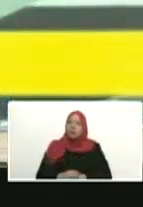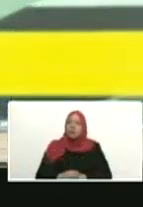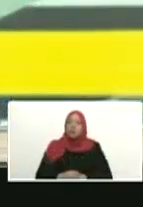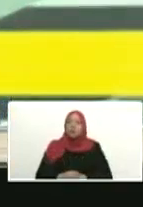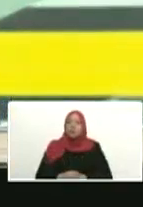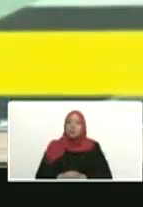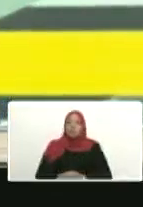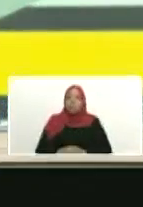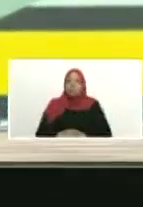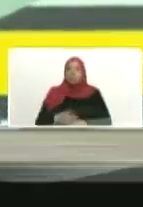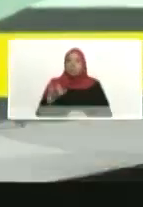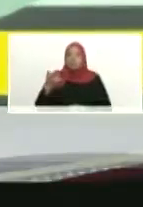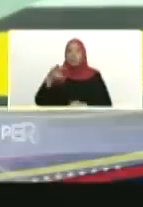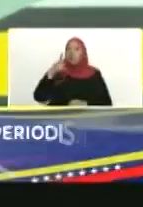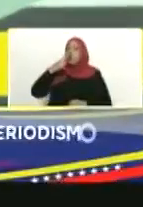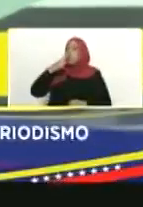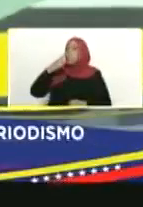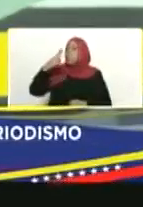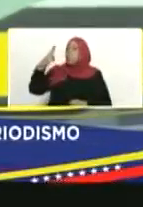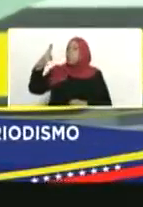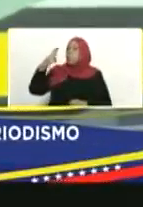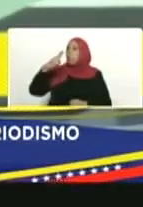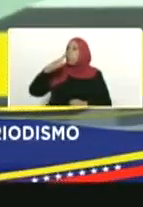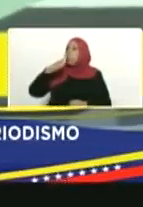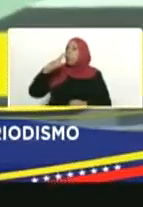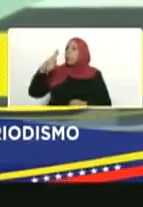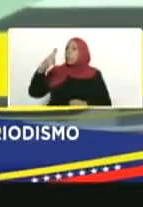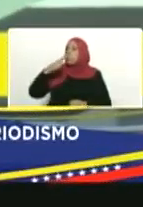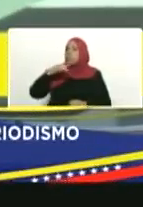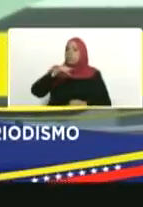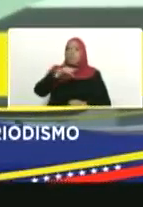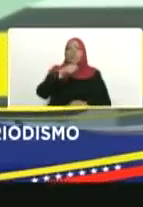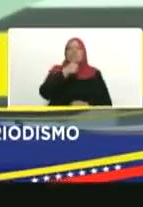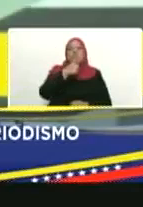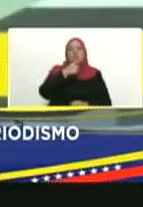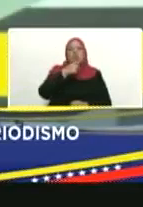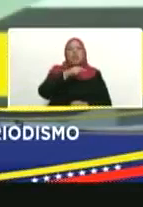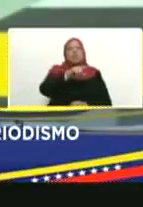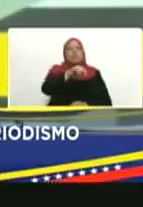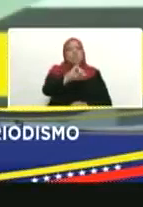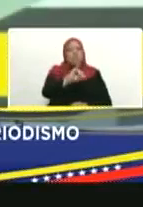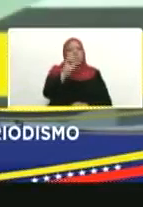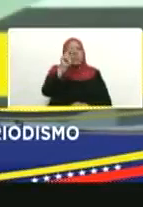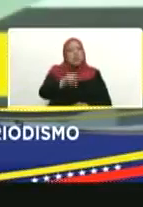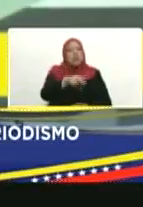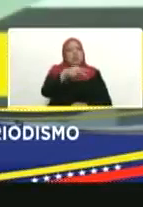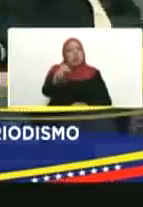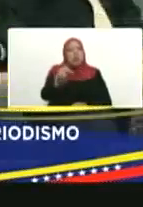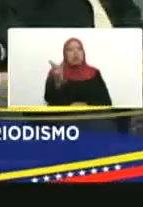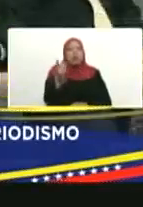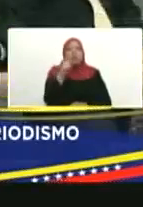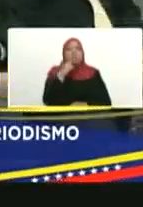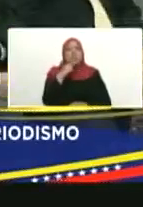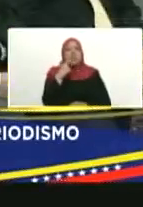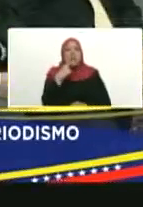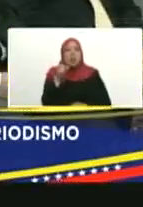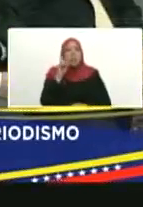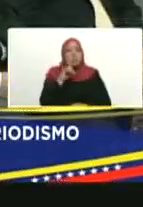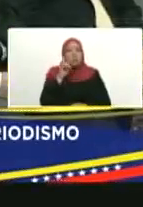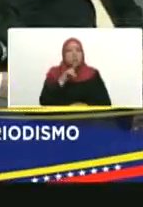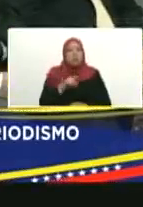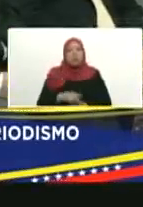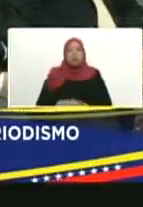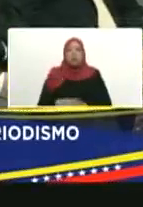Los famosos vapers. ¿Quién de ustedes fuma vapers? No se engañen, ¿vale? Levanten la mano.